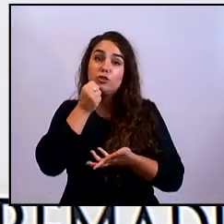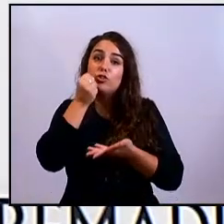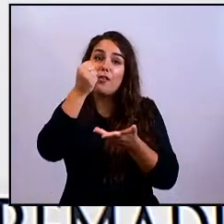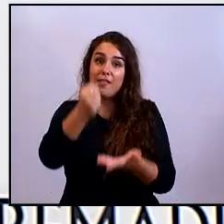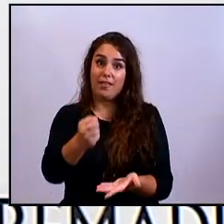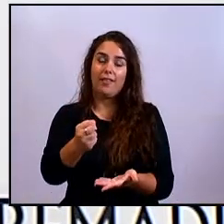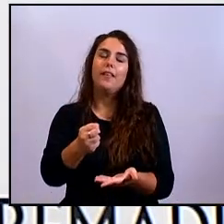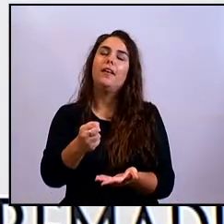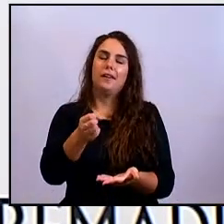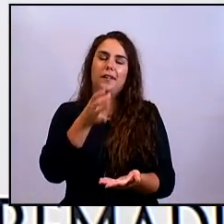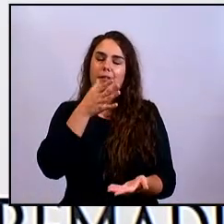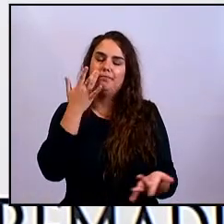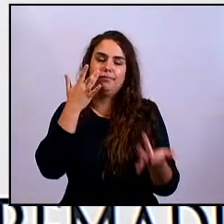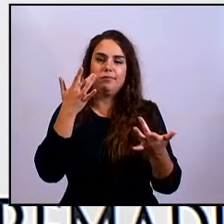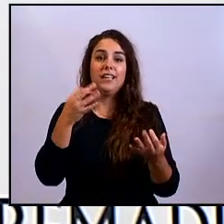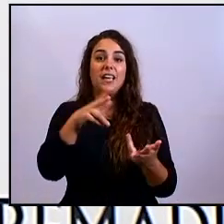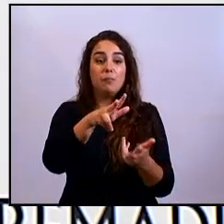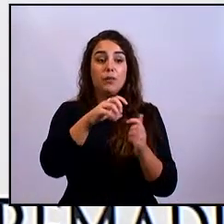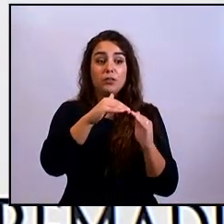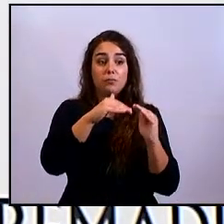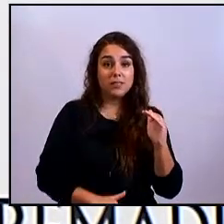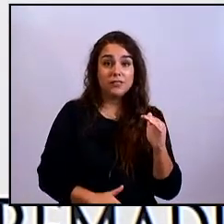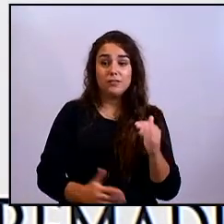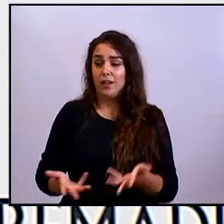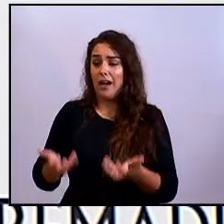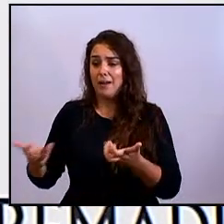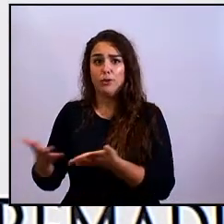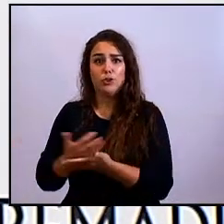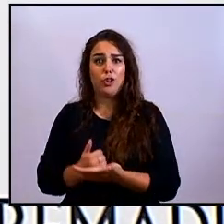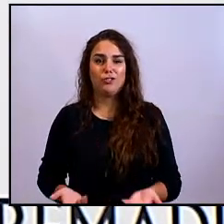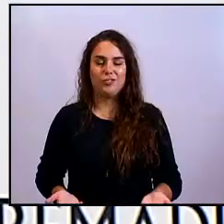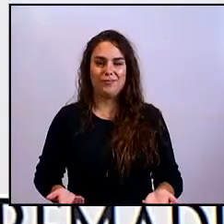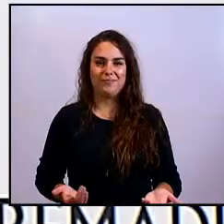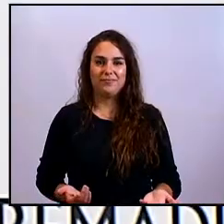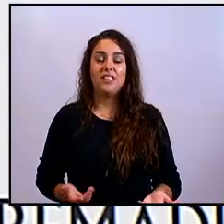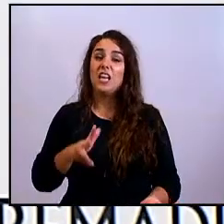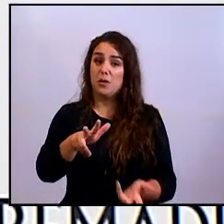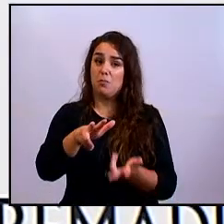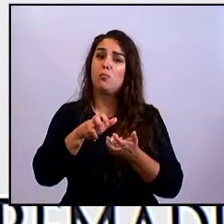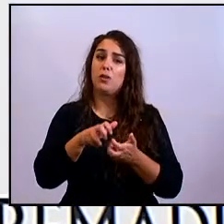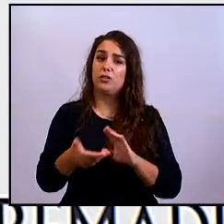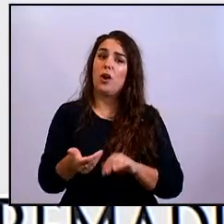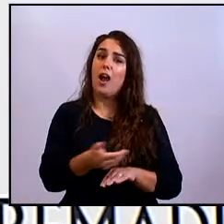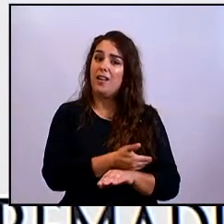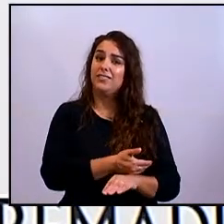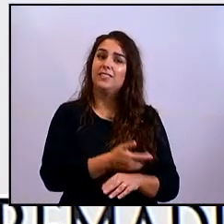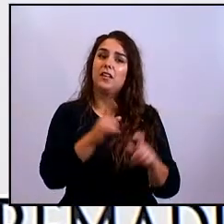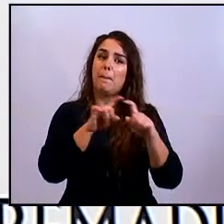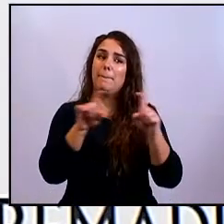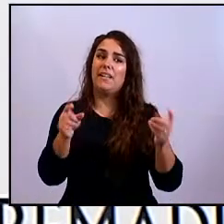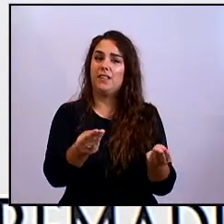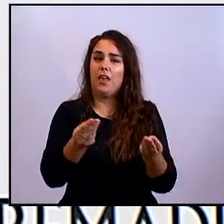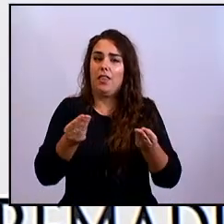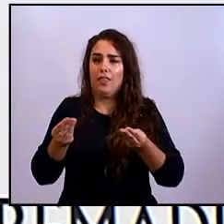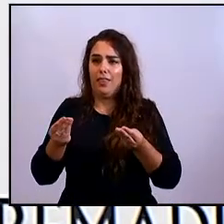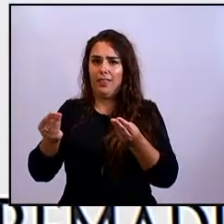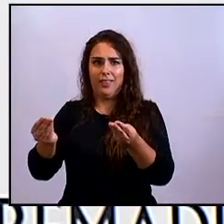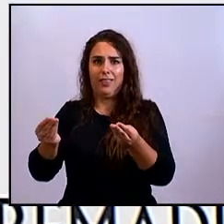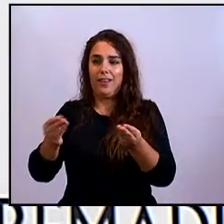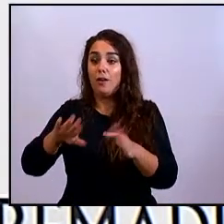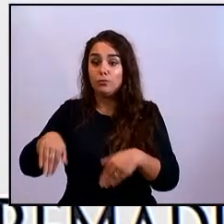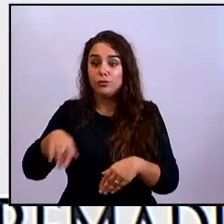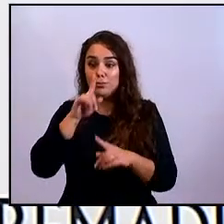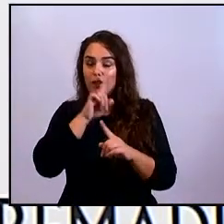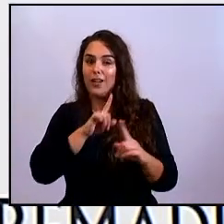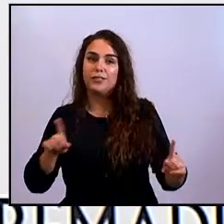reflejo de que bajando impuestos ganamos todos. Como saben, este impuesto grava los beneficios a las empresas y en el último año los ingresos